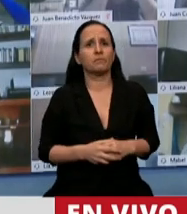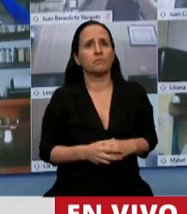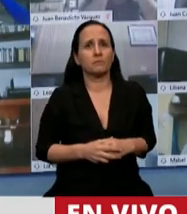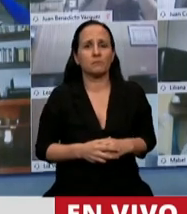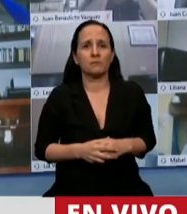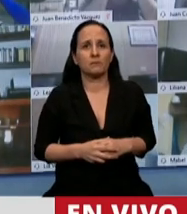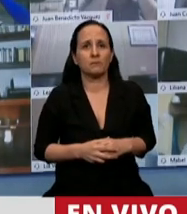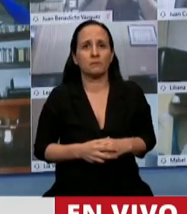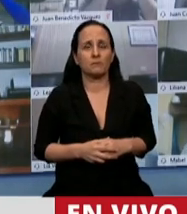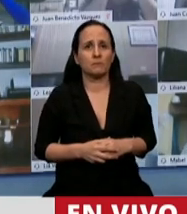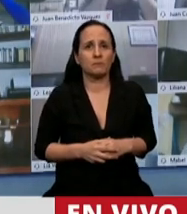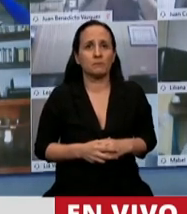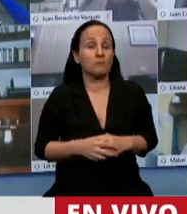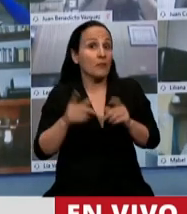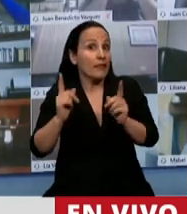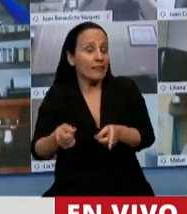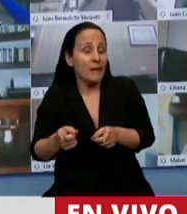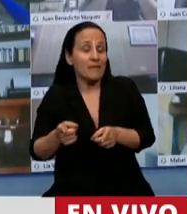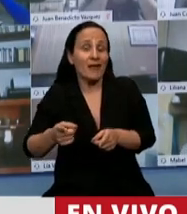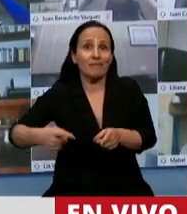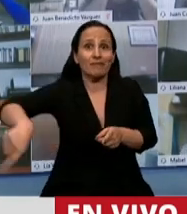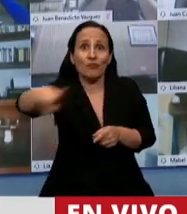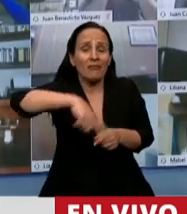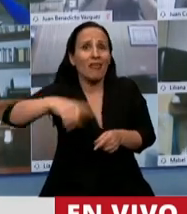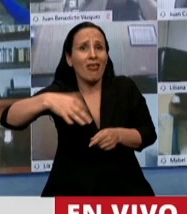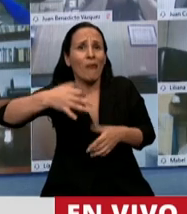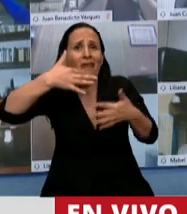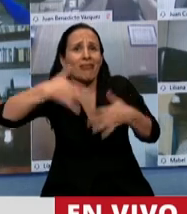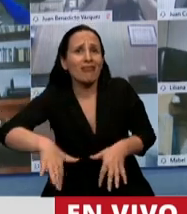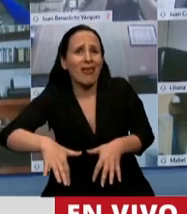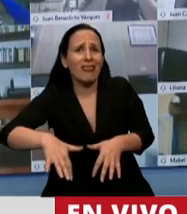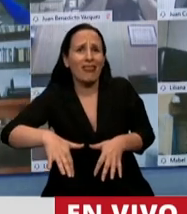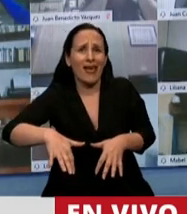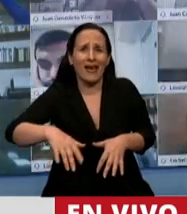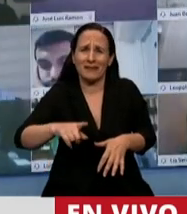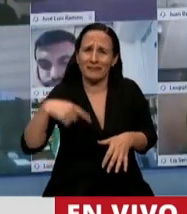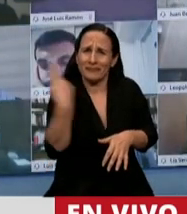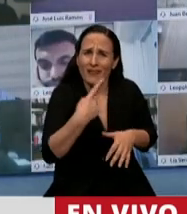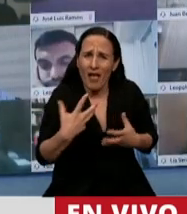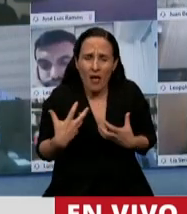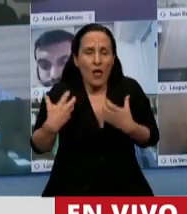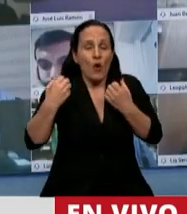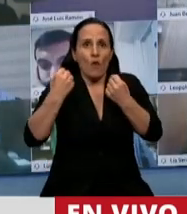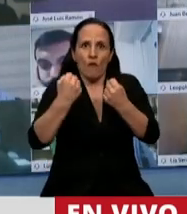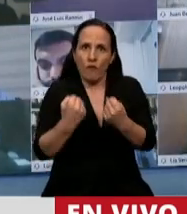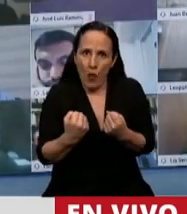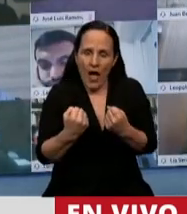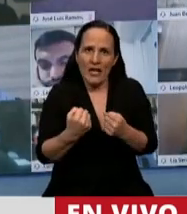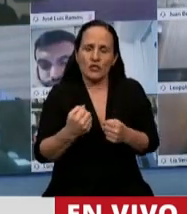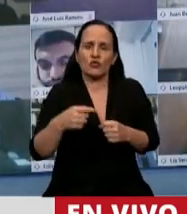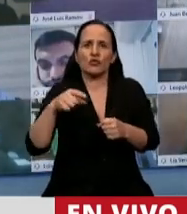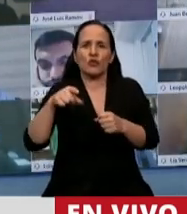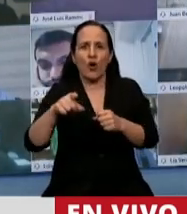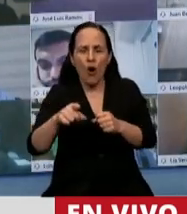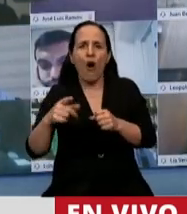tienen que entender, por favor, que tamaño esfuerzo que hicieron transitando miles